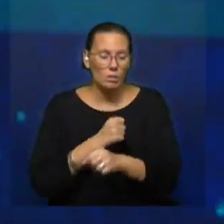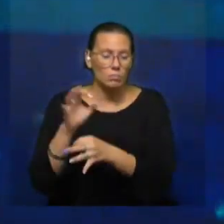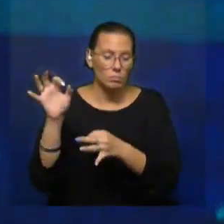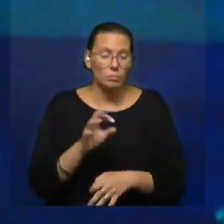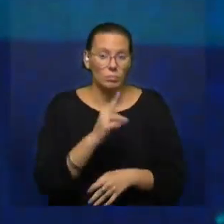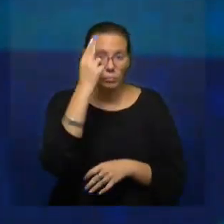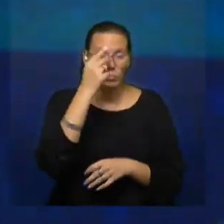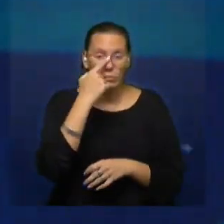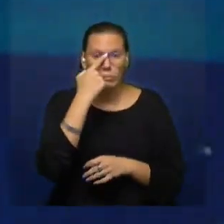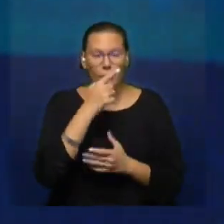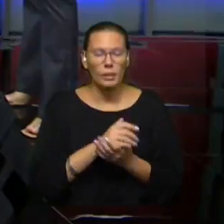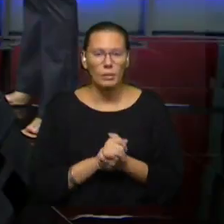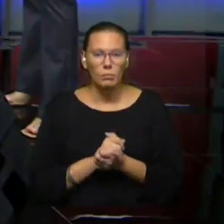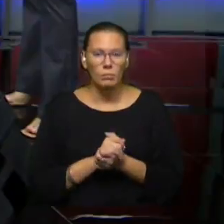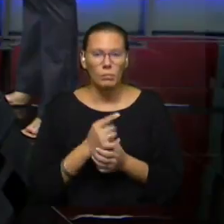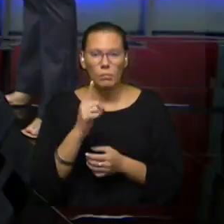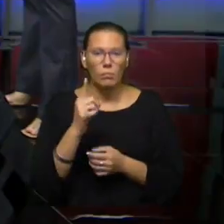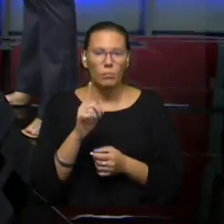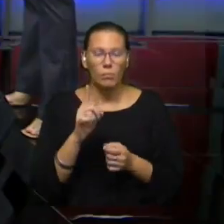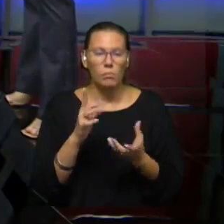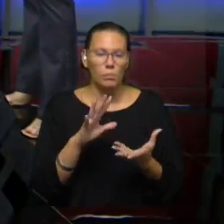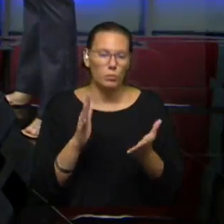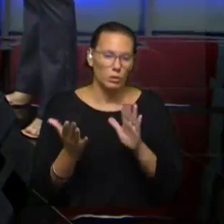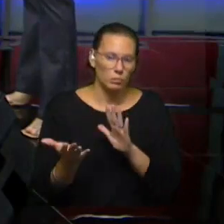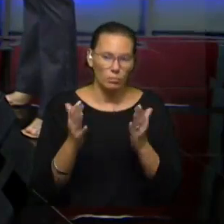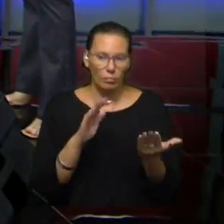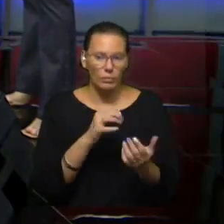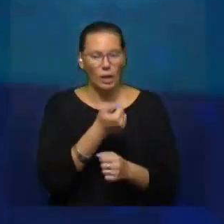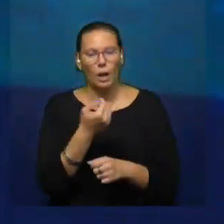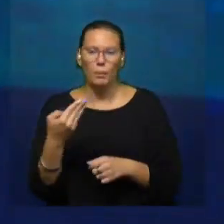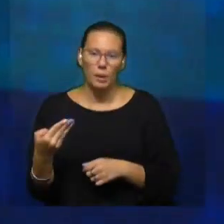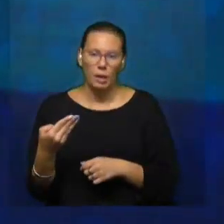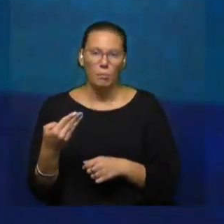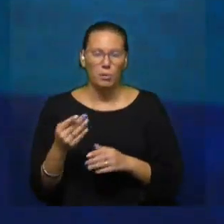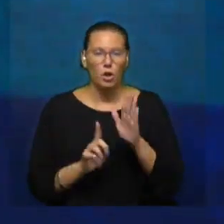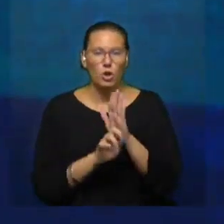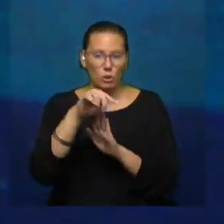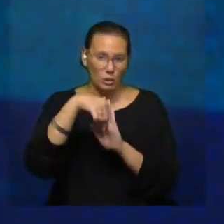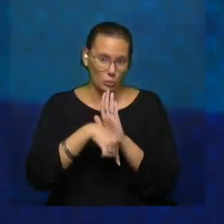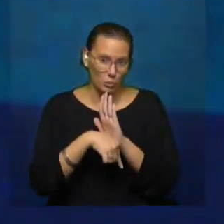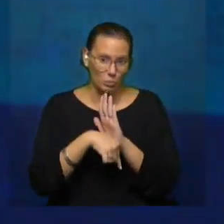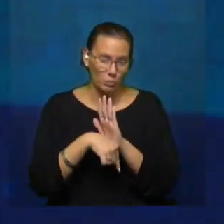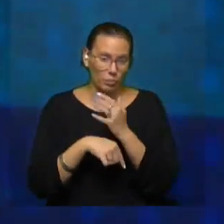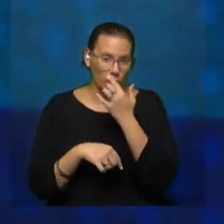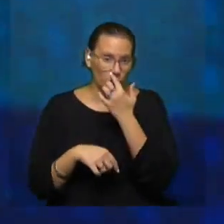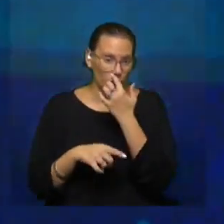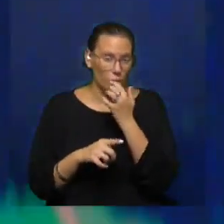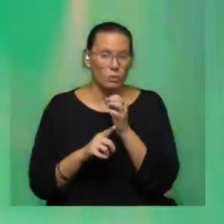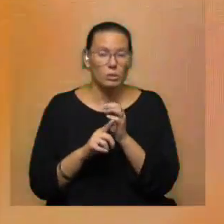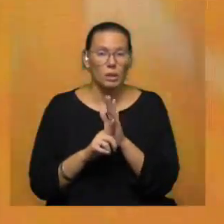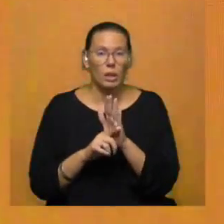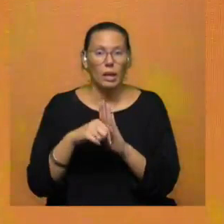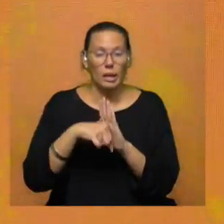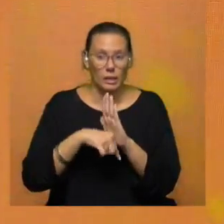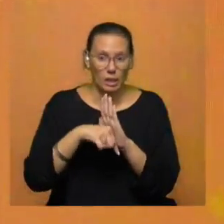Uruguay, tiene como si fuera dos caras, sí. dos lados, lado A, lado B, pero es norte-sur también. Entonces, en el sur están las